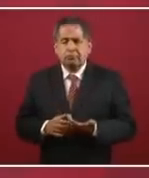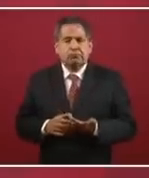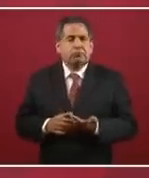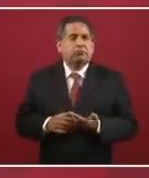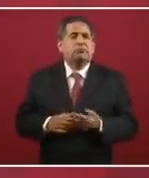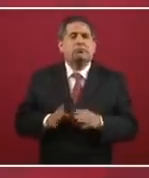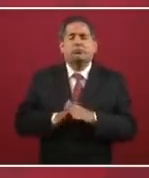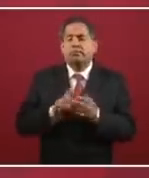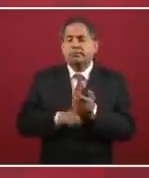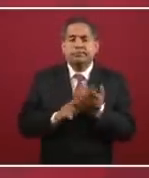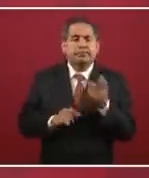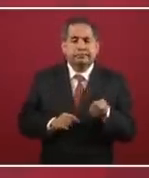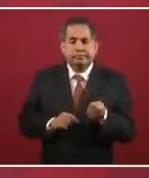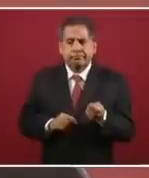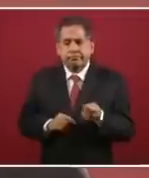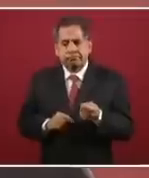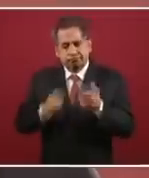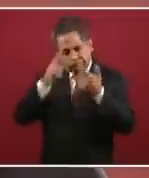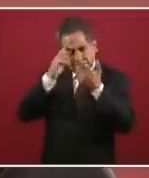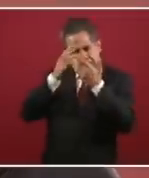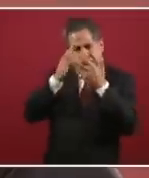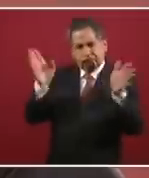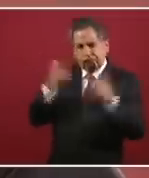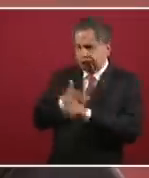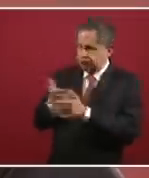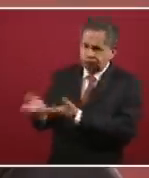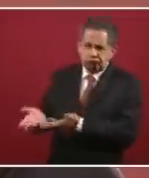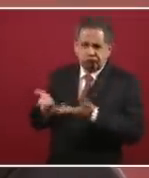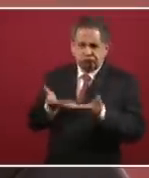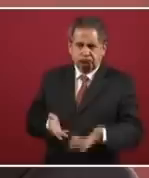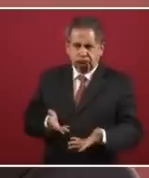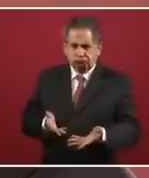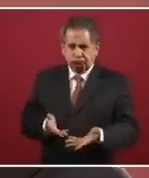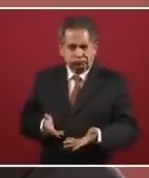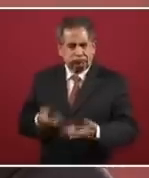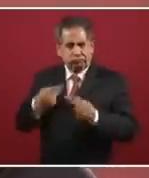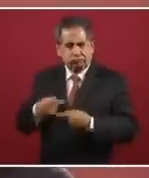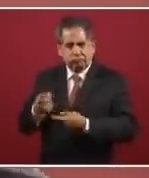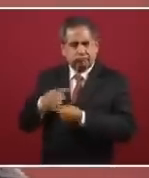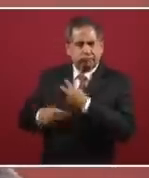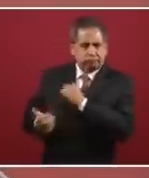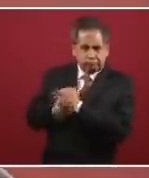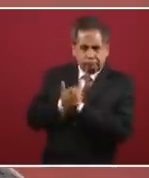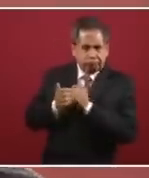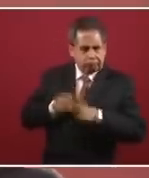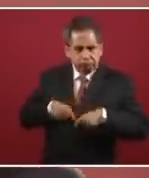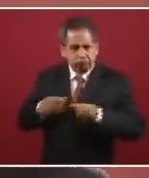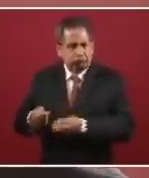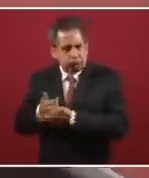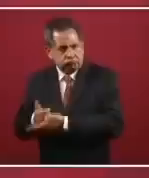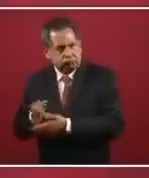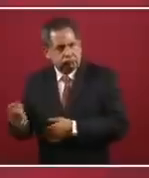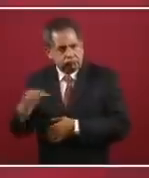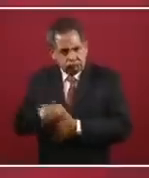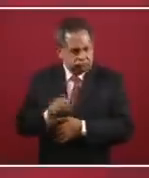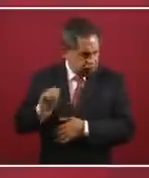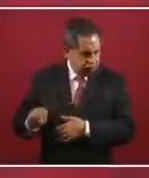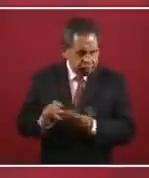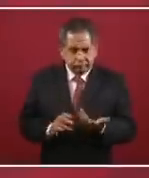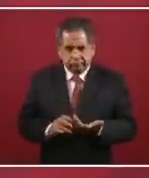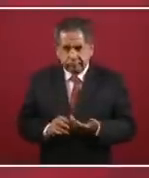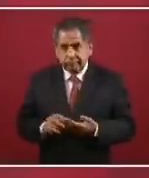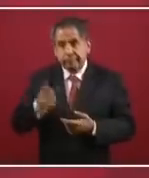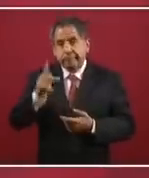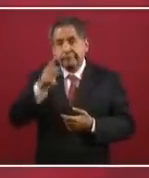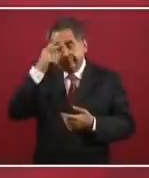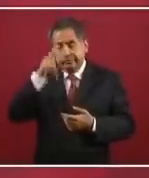bastante liberal, diría yo, en su política respecto a las personas que nos piden apoyo, que quieren estar en México. Pero México